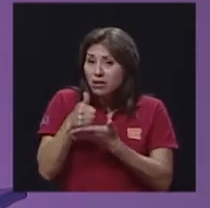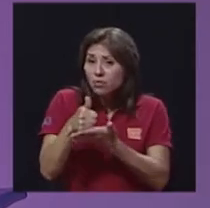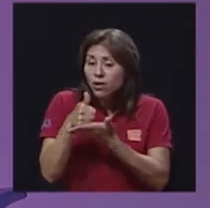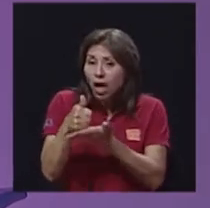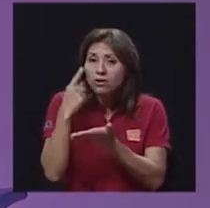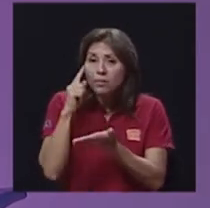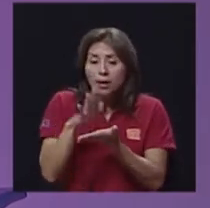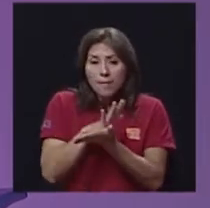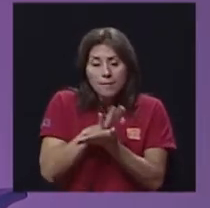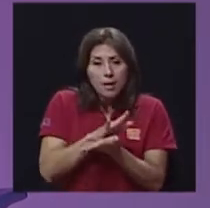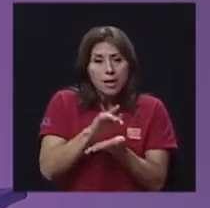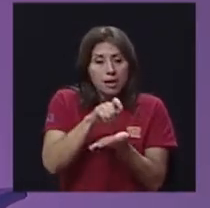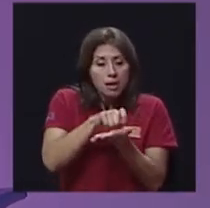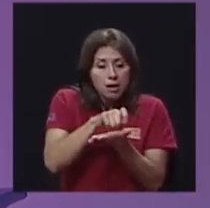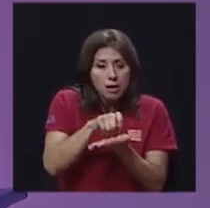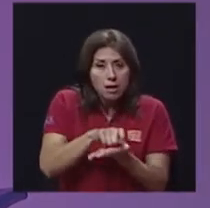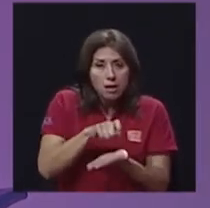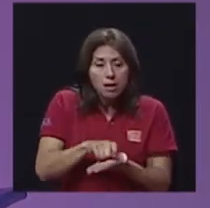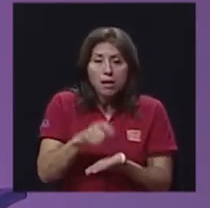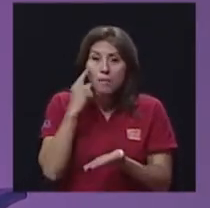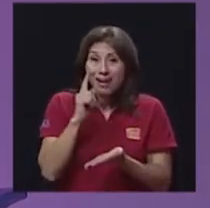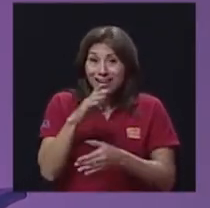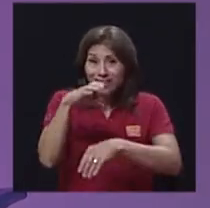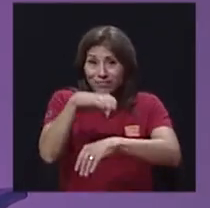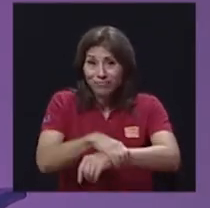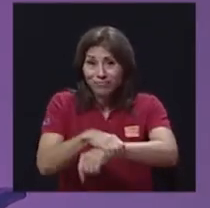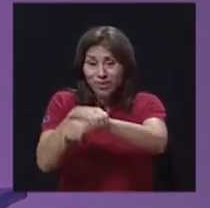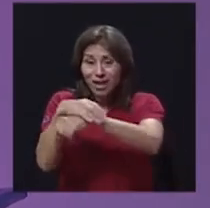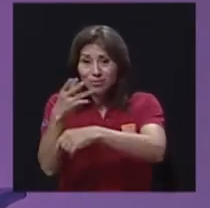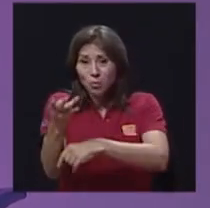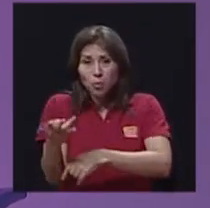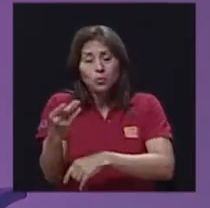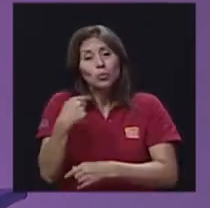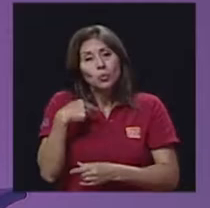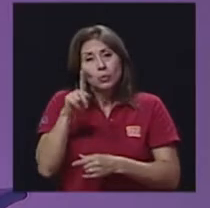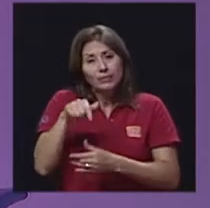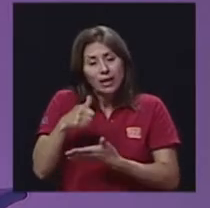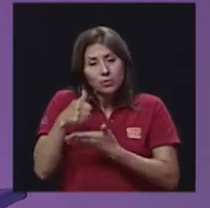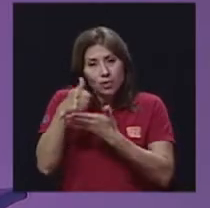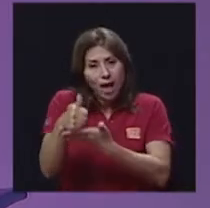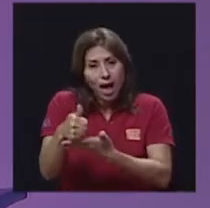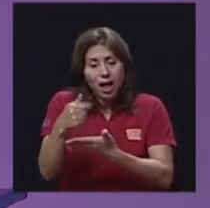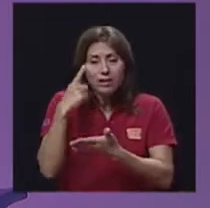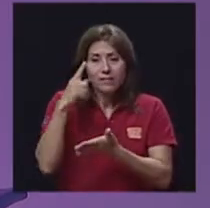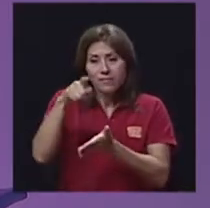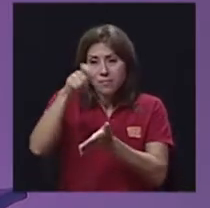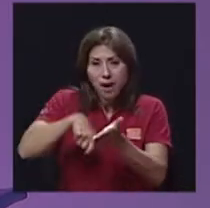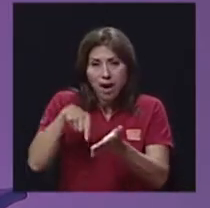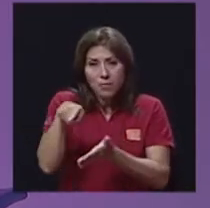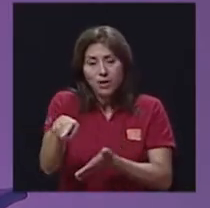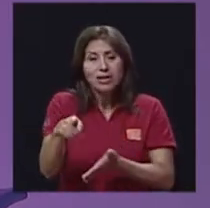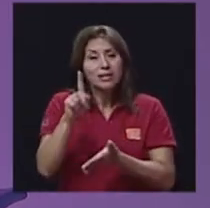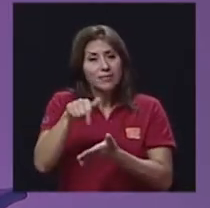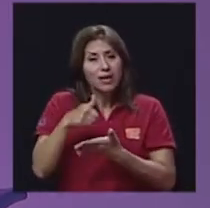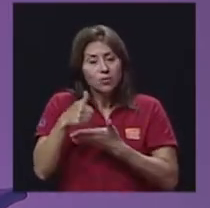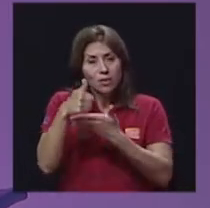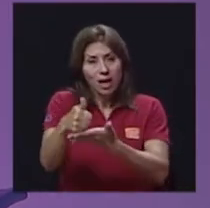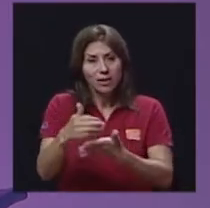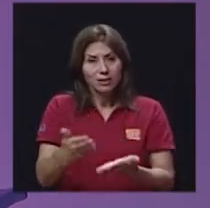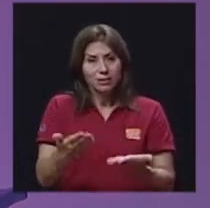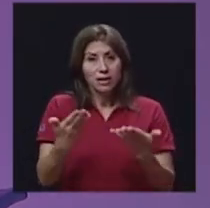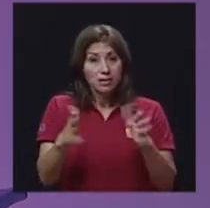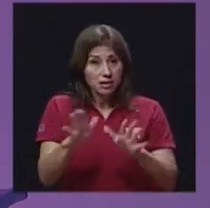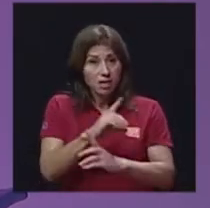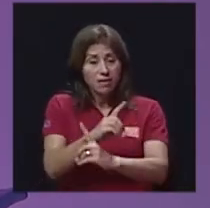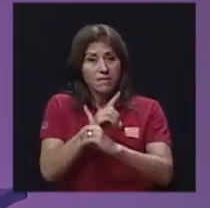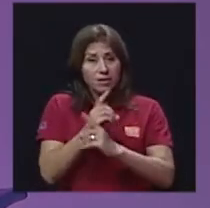órdenes y de apremio y hay que firmar por ellas, hay que ayudarles. La defensa pública ha atendido a